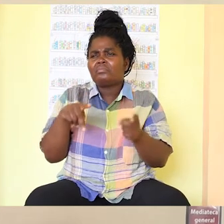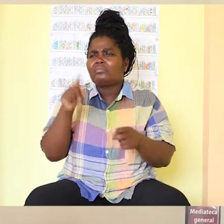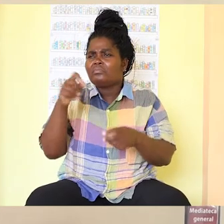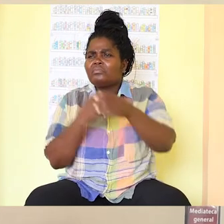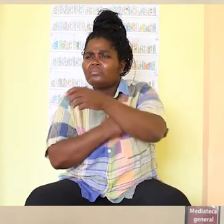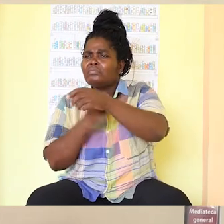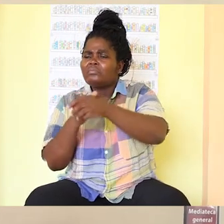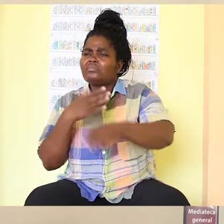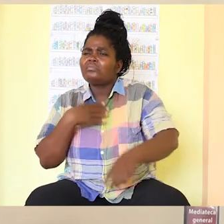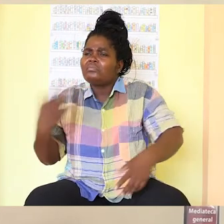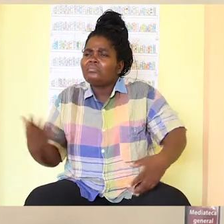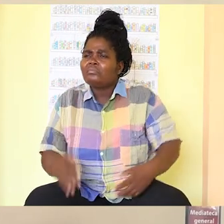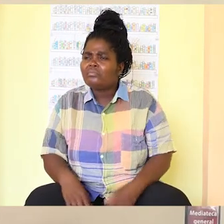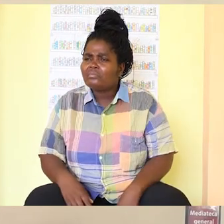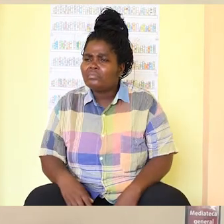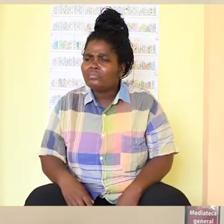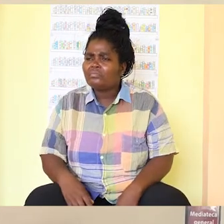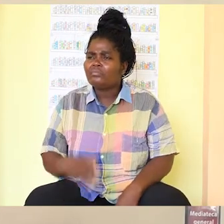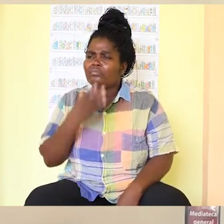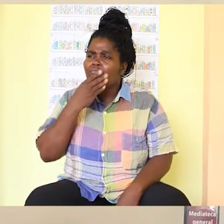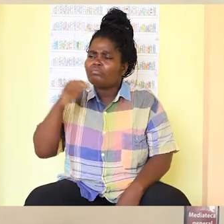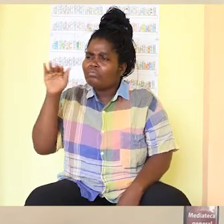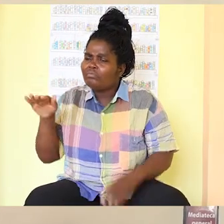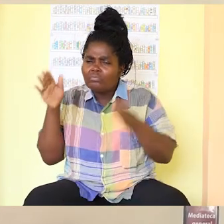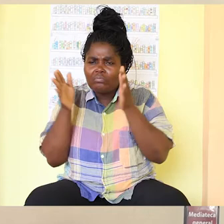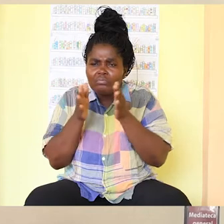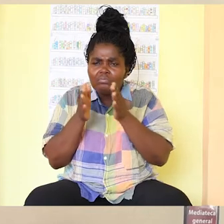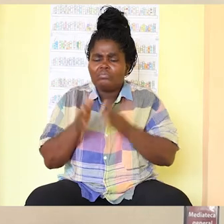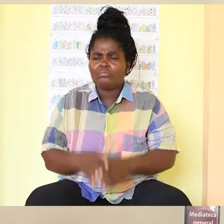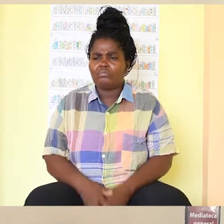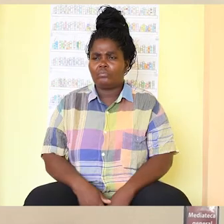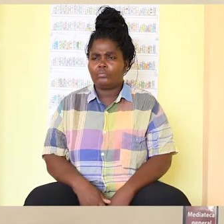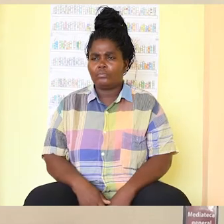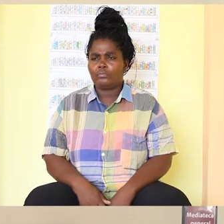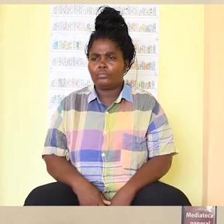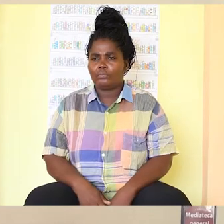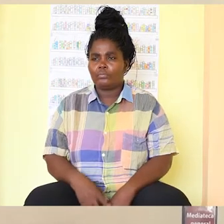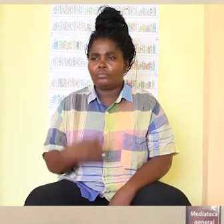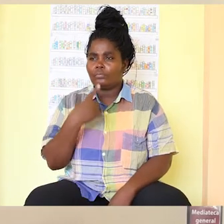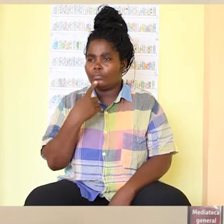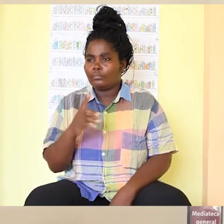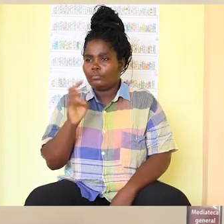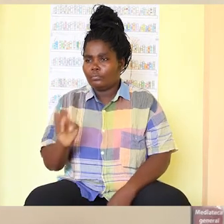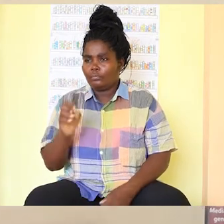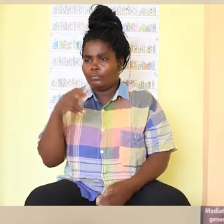puente? El chivo chivón pequeño. Te voy a comer.